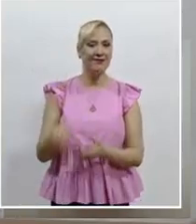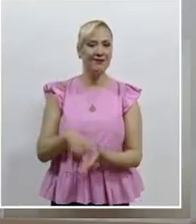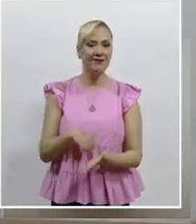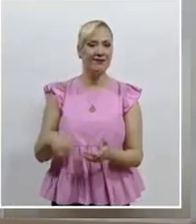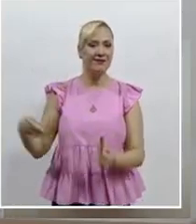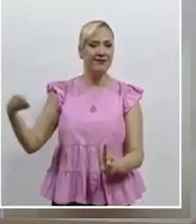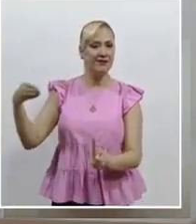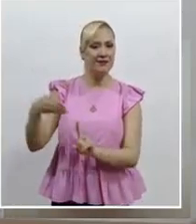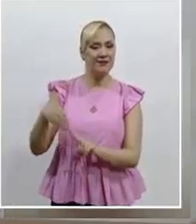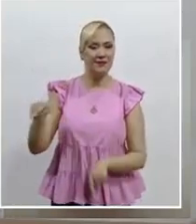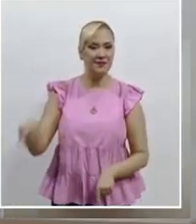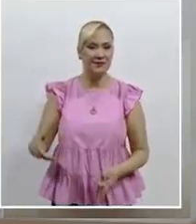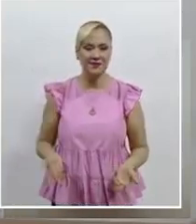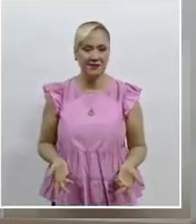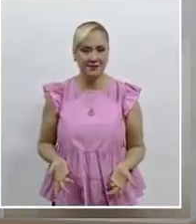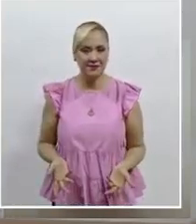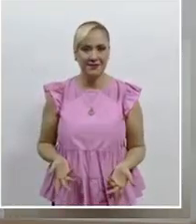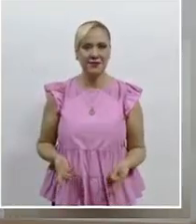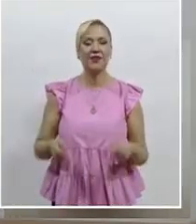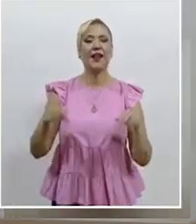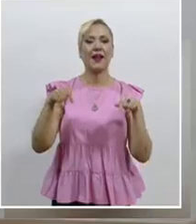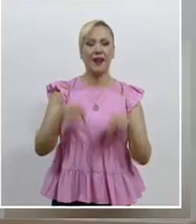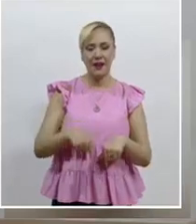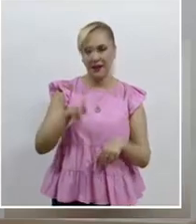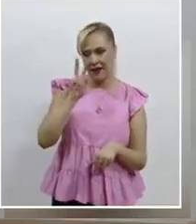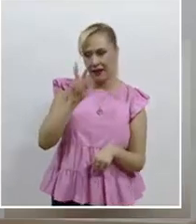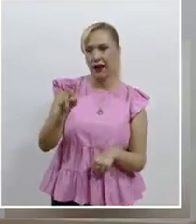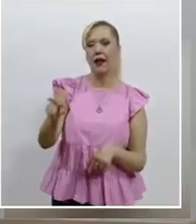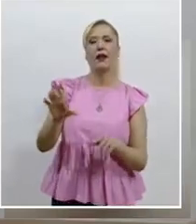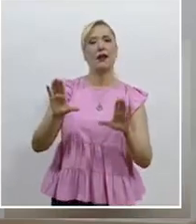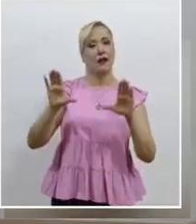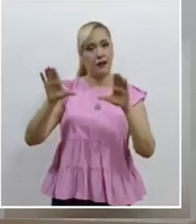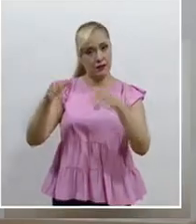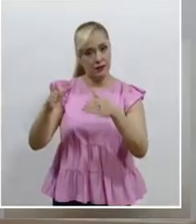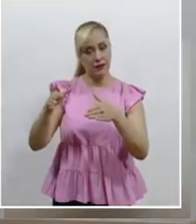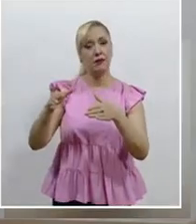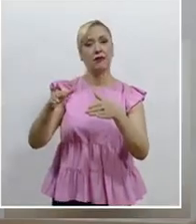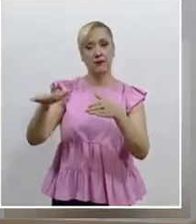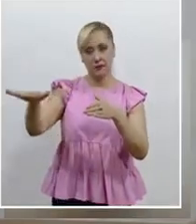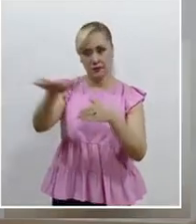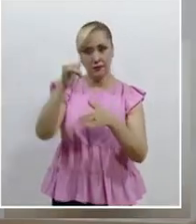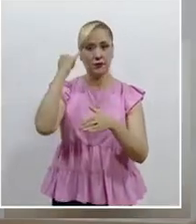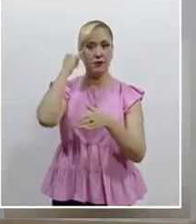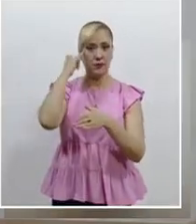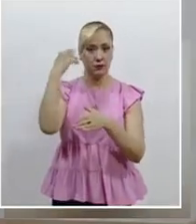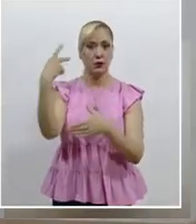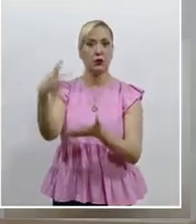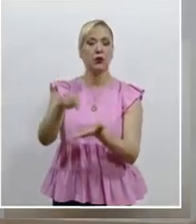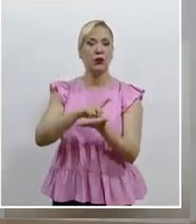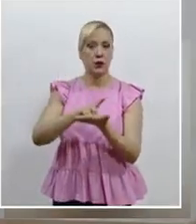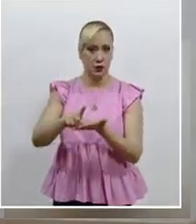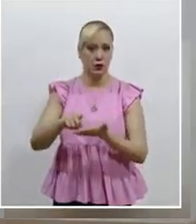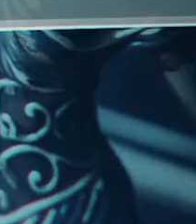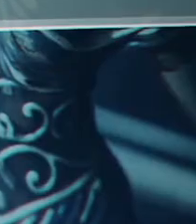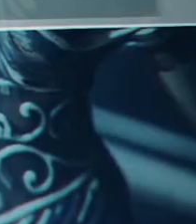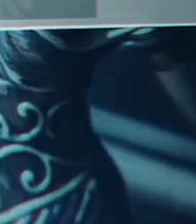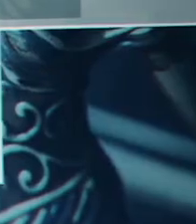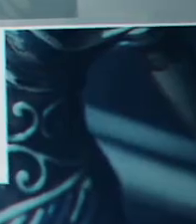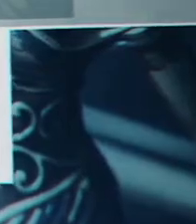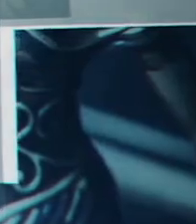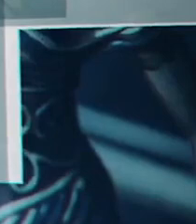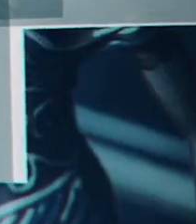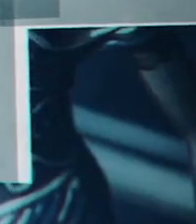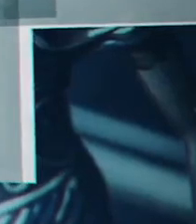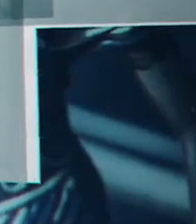que la Sala Superior sí ha reconocido que los tribunales electorales podemos proteger ese derecho a ejercer el cargo.